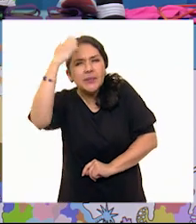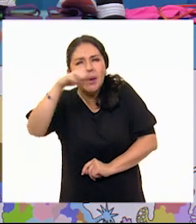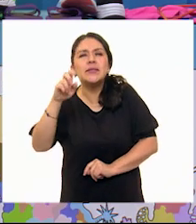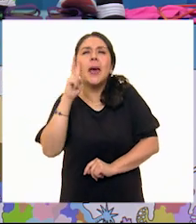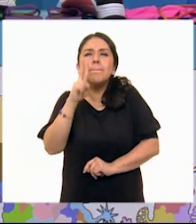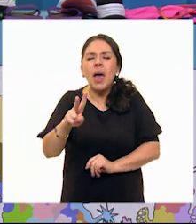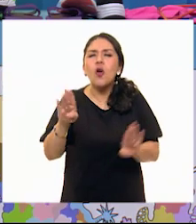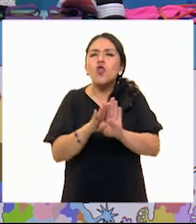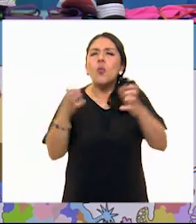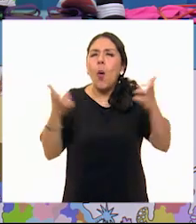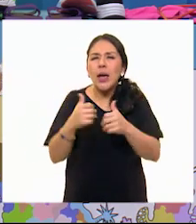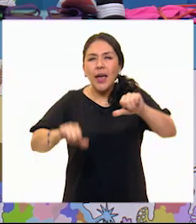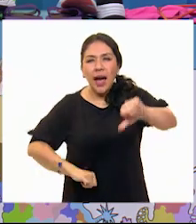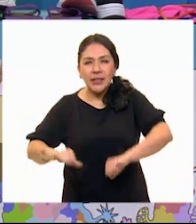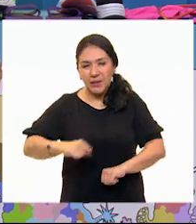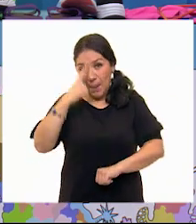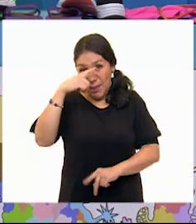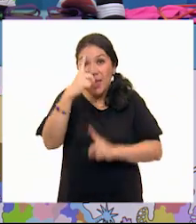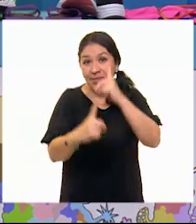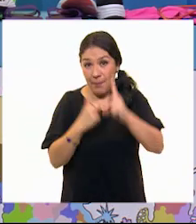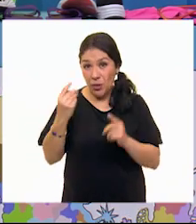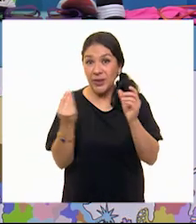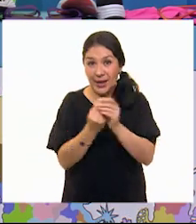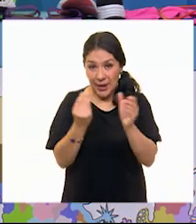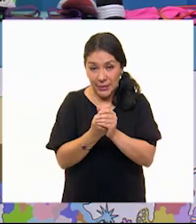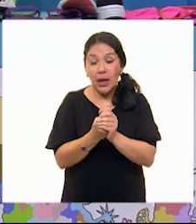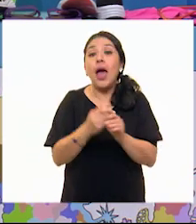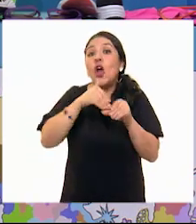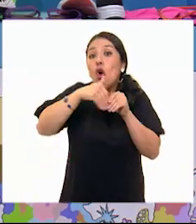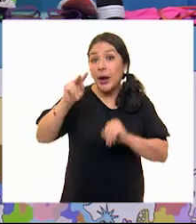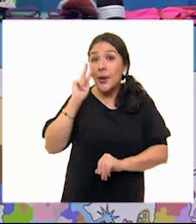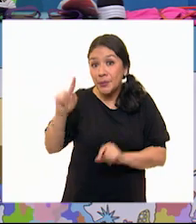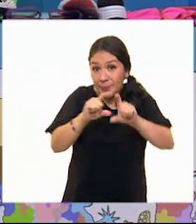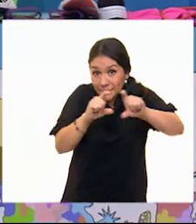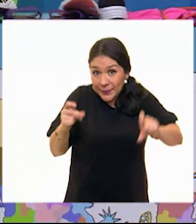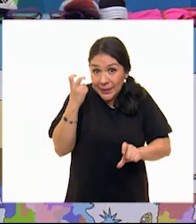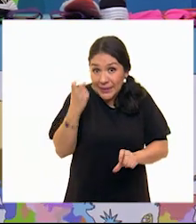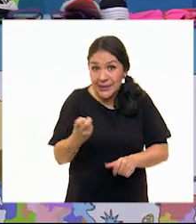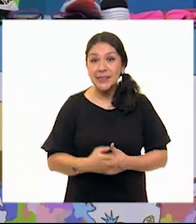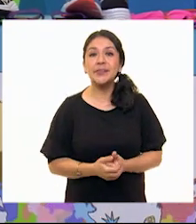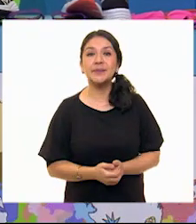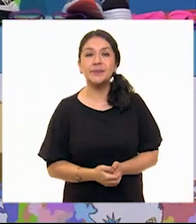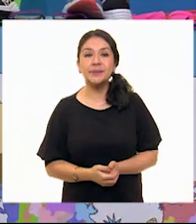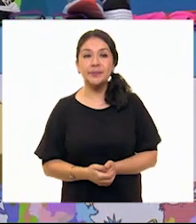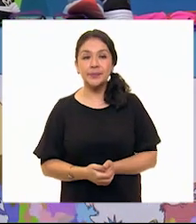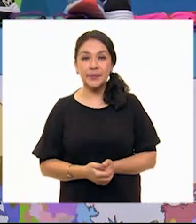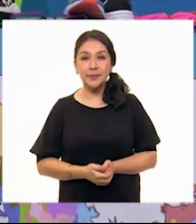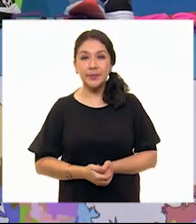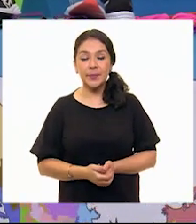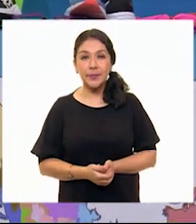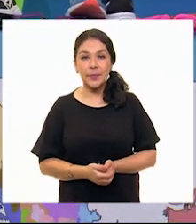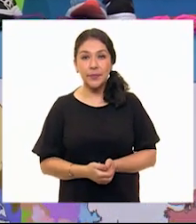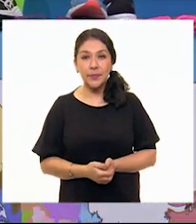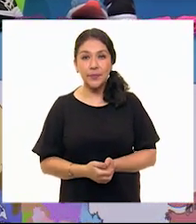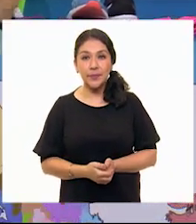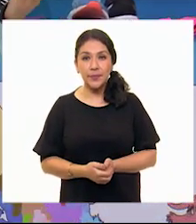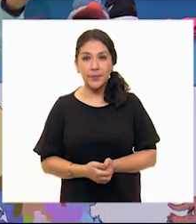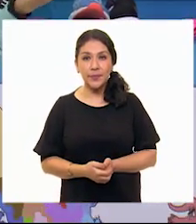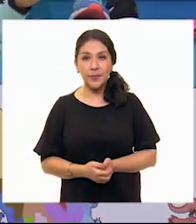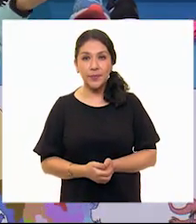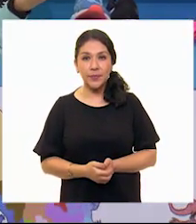manera en la que realices las actividades de educación física al correo que es aprende-en-casa